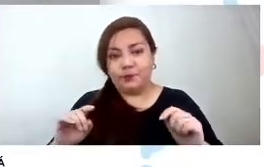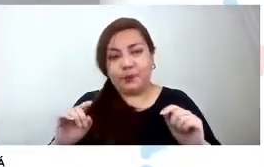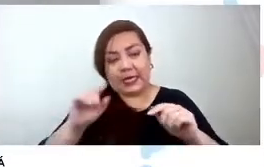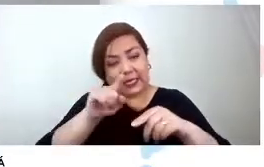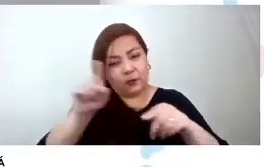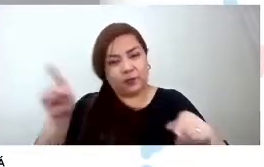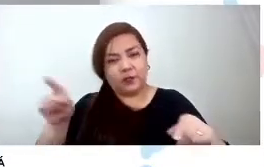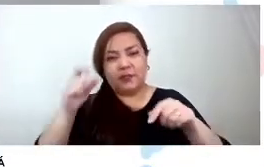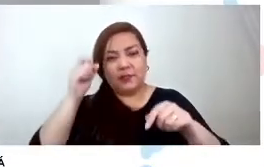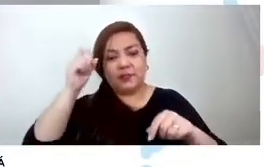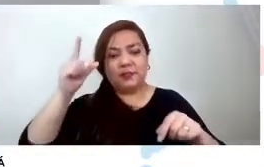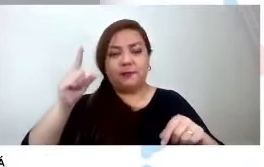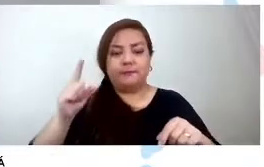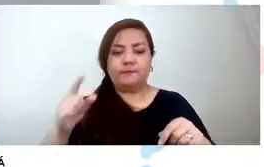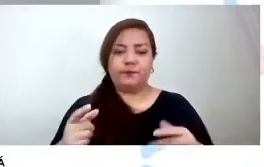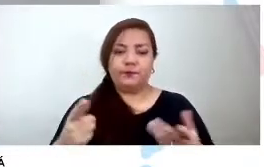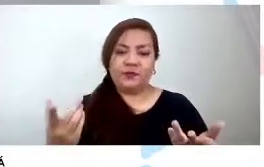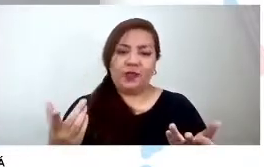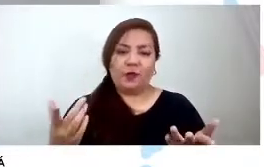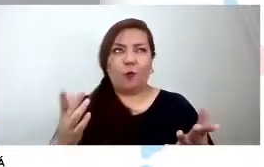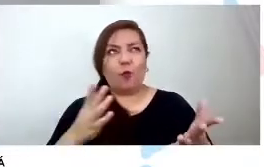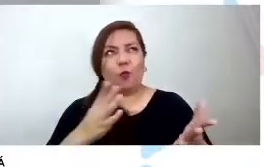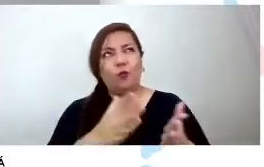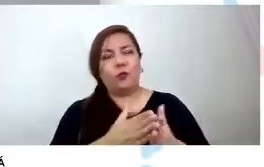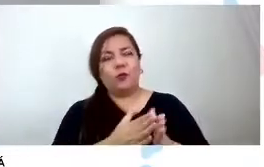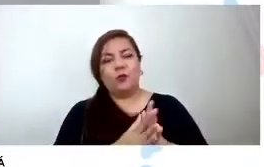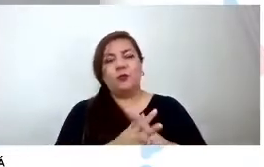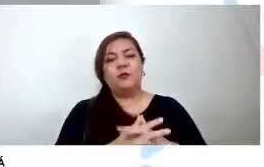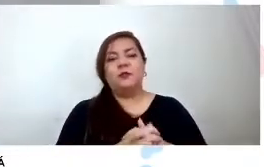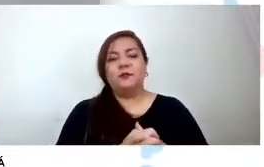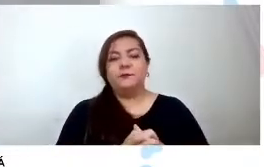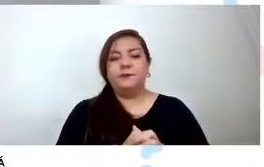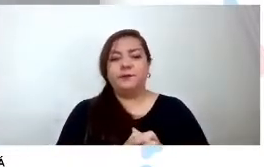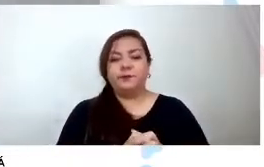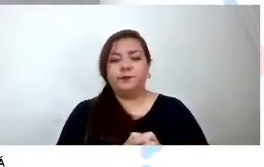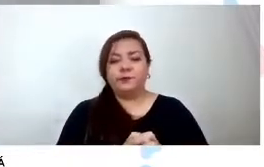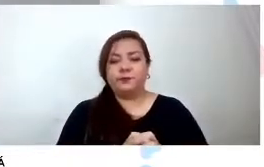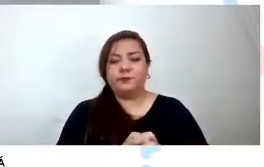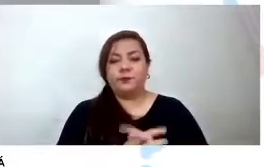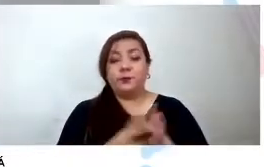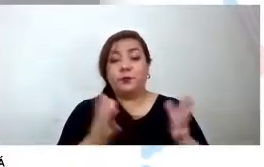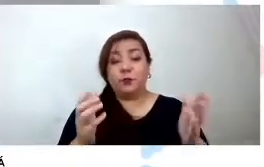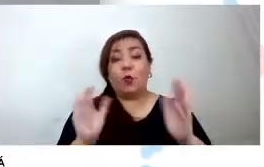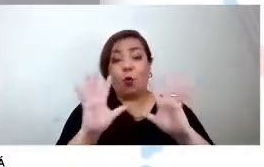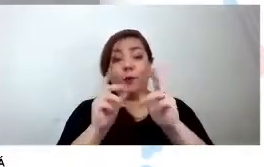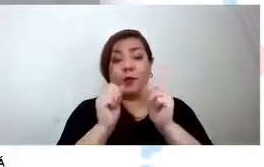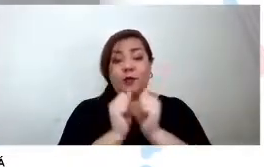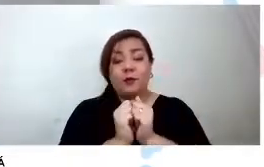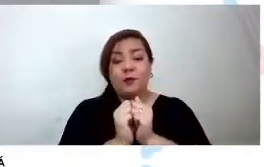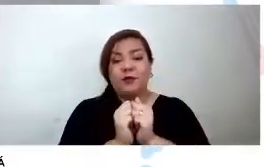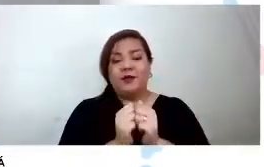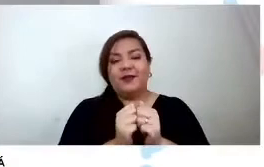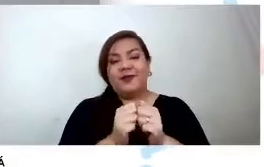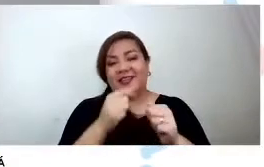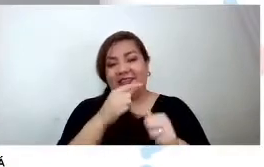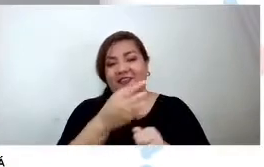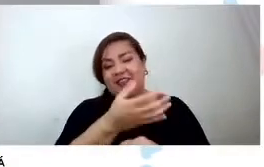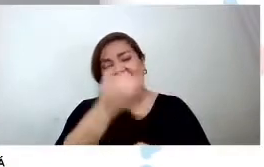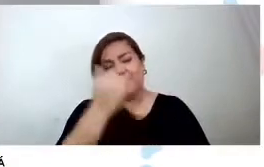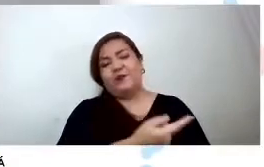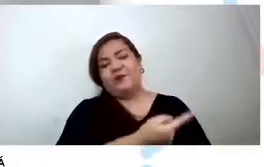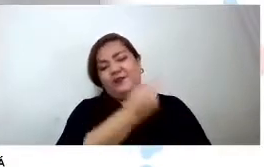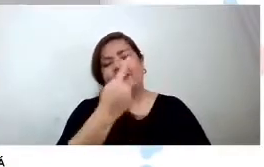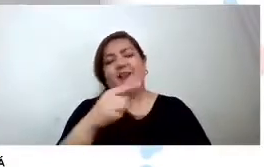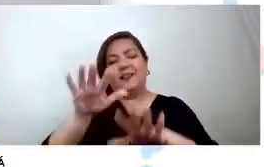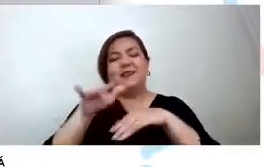hay como rockstars, como dice un colega paleontólogo que siempre viene a dar charlas acá, que es Darío,